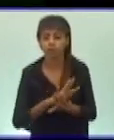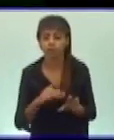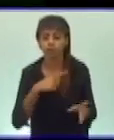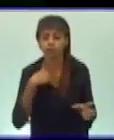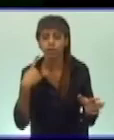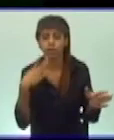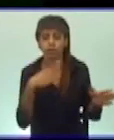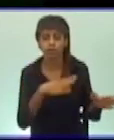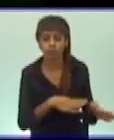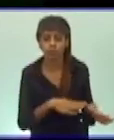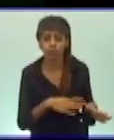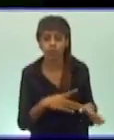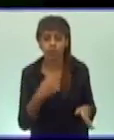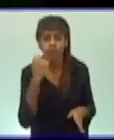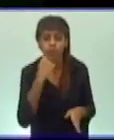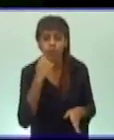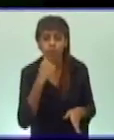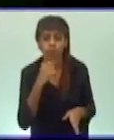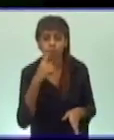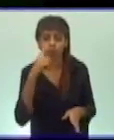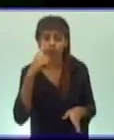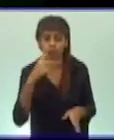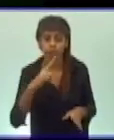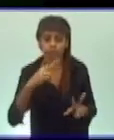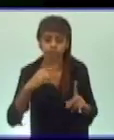más de una vez inútilmente.